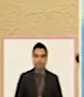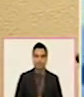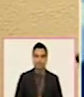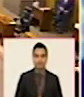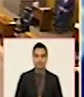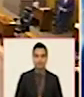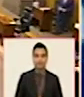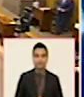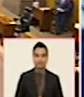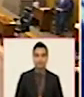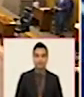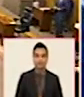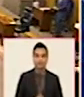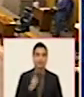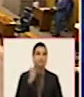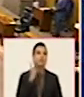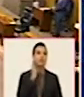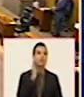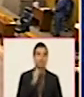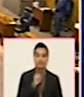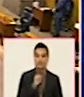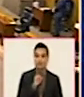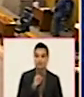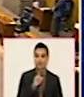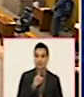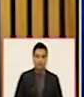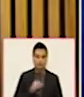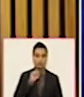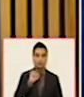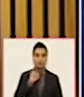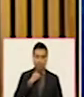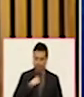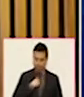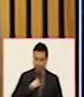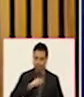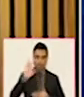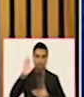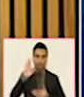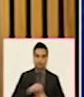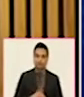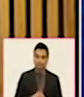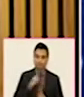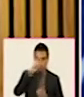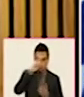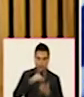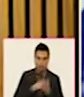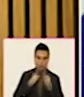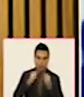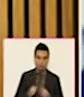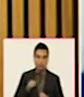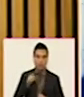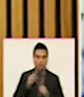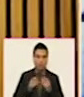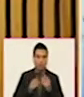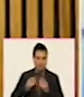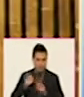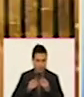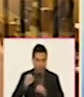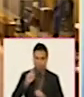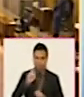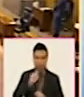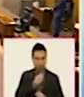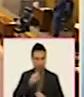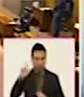ver cuáles son las reglas que van a aplicar, con independencia de si coincidimos o no con las reglas que pretendía aprobar el INE o que